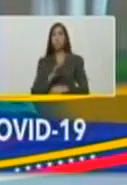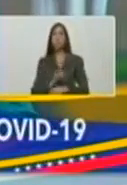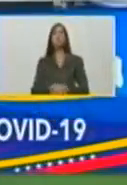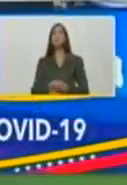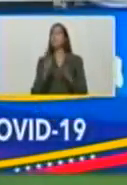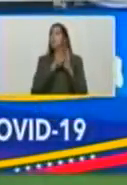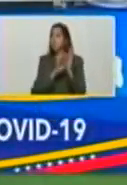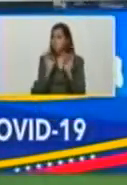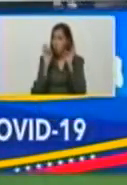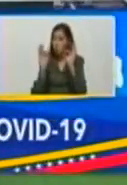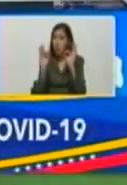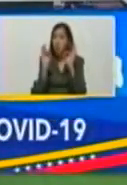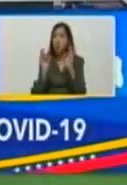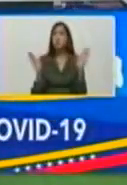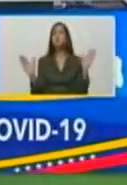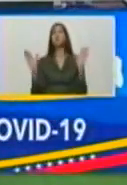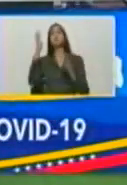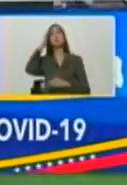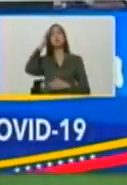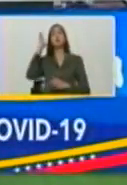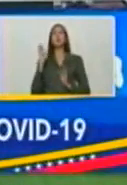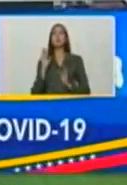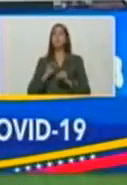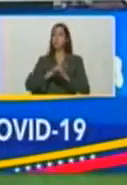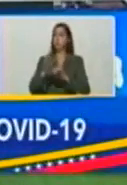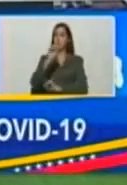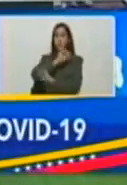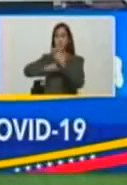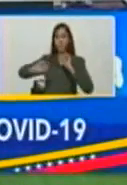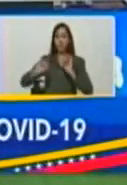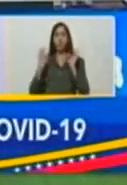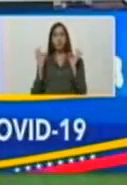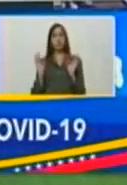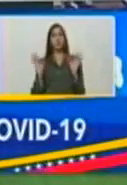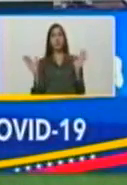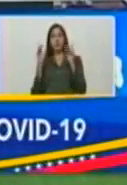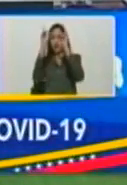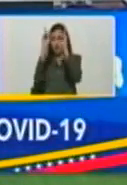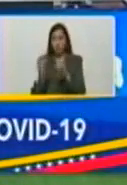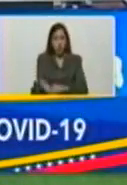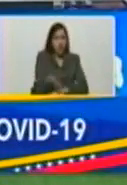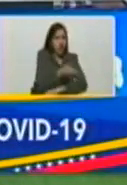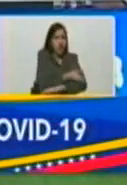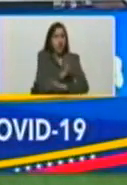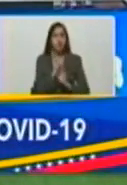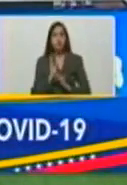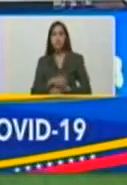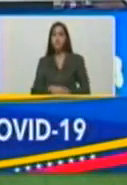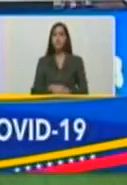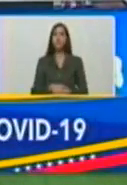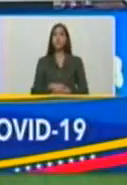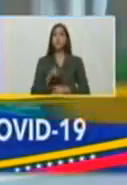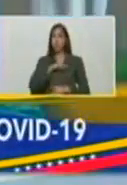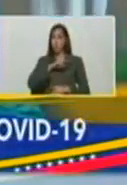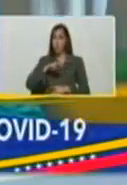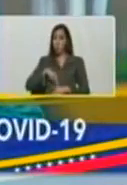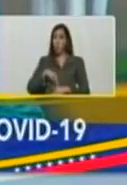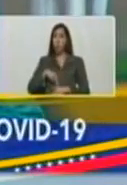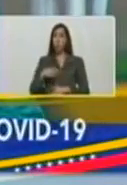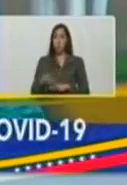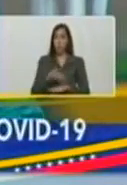de bioseguridad, de cuidados. Hemos tomado siempre las decisiones a tiempo. Si no hubiéramos tomado las decisiones